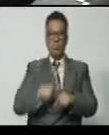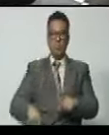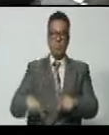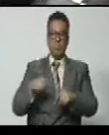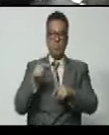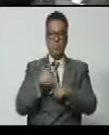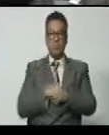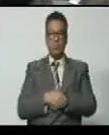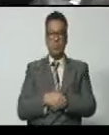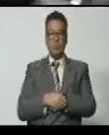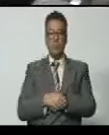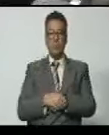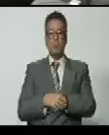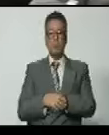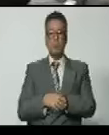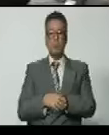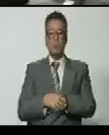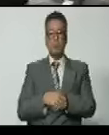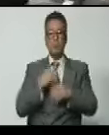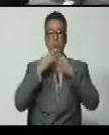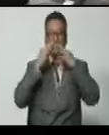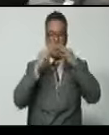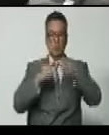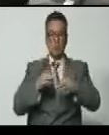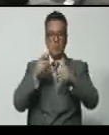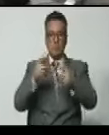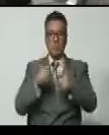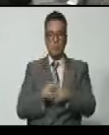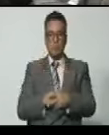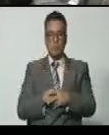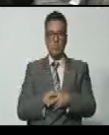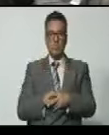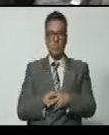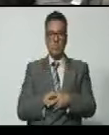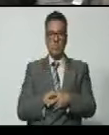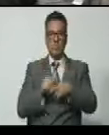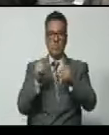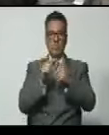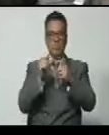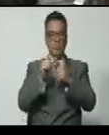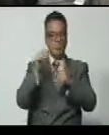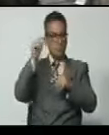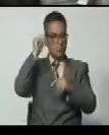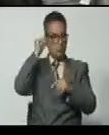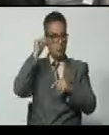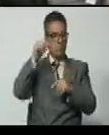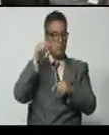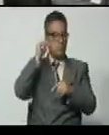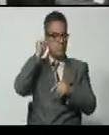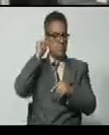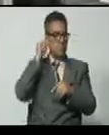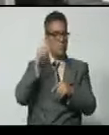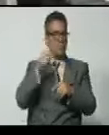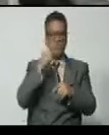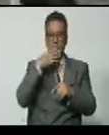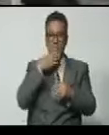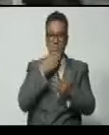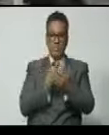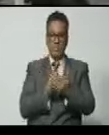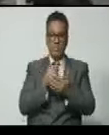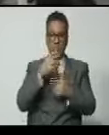Muy realmente conmovida porque recordar el papel de la mujer siempre es muy grato.